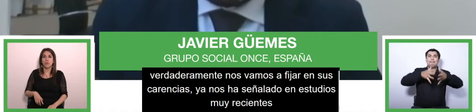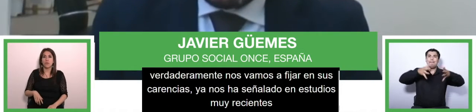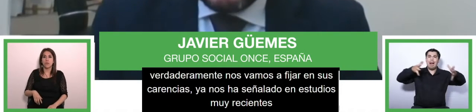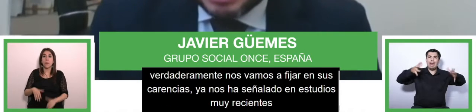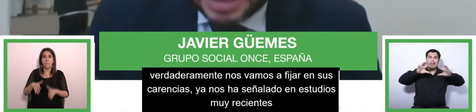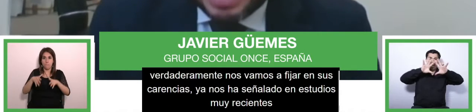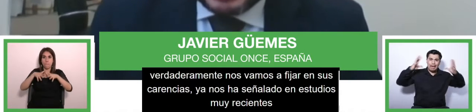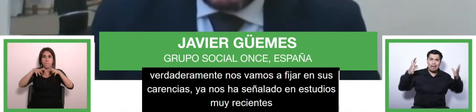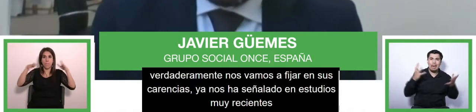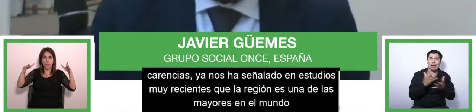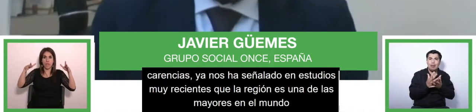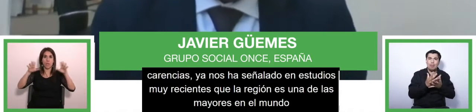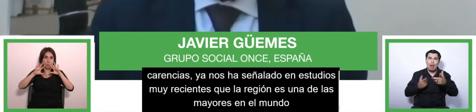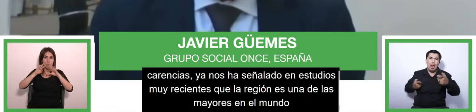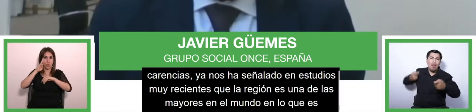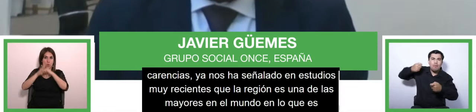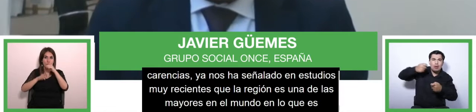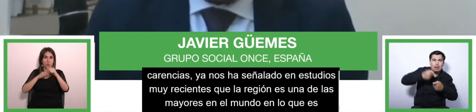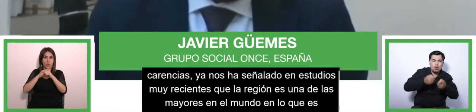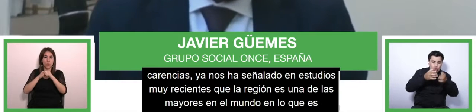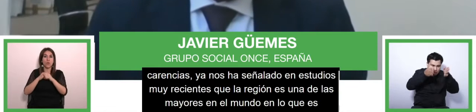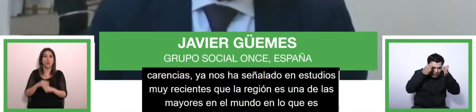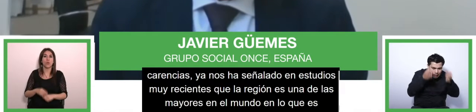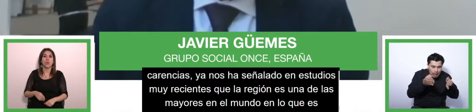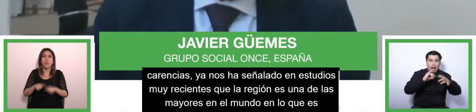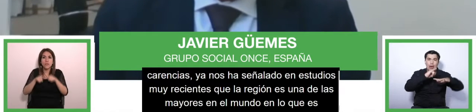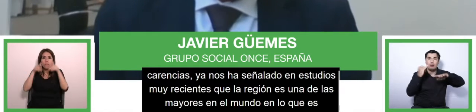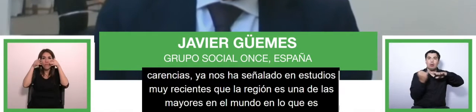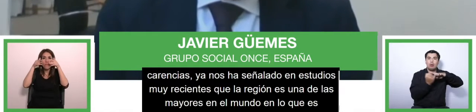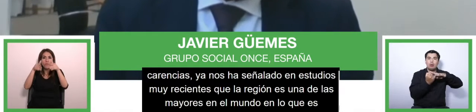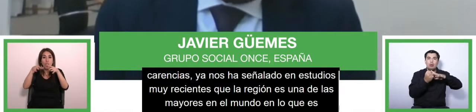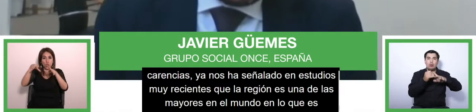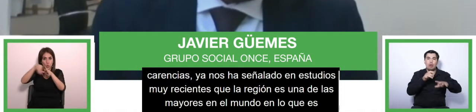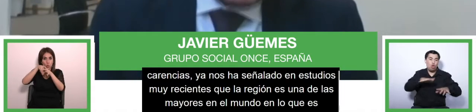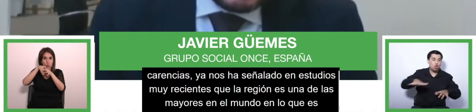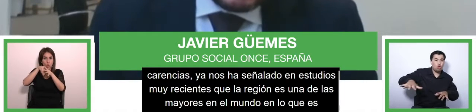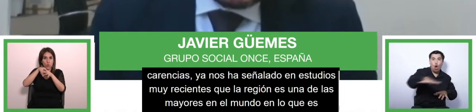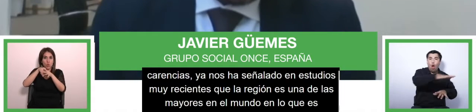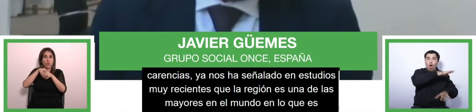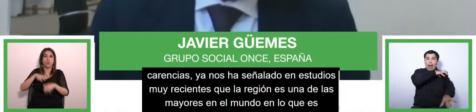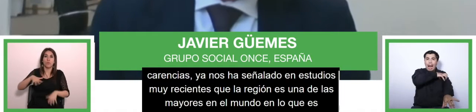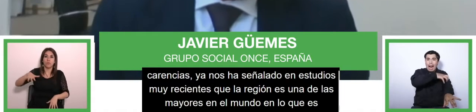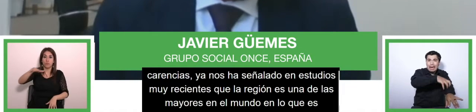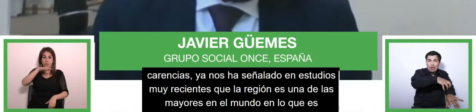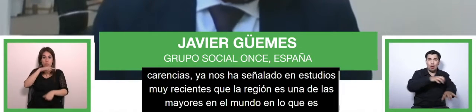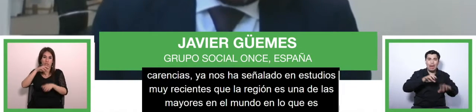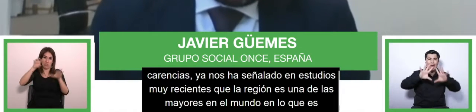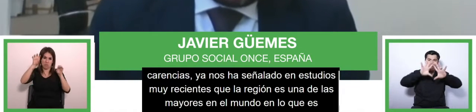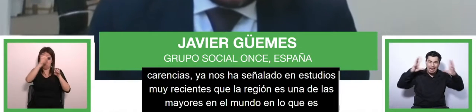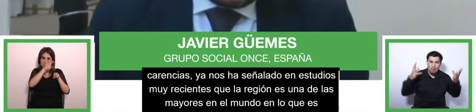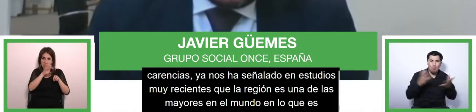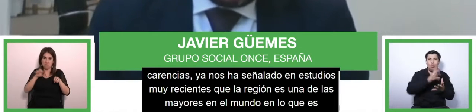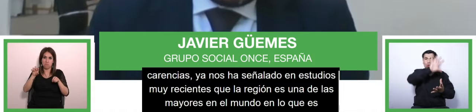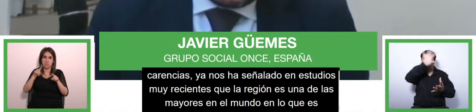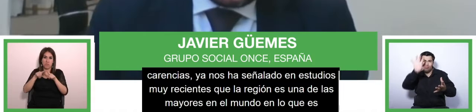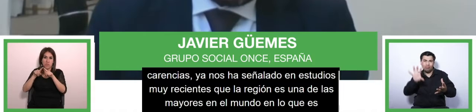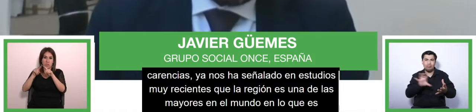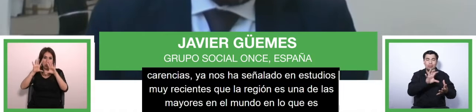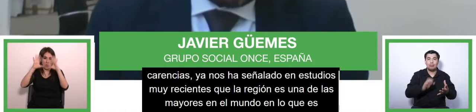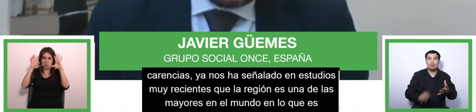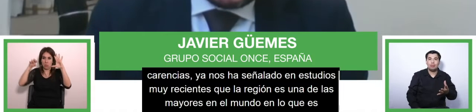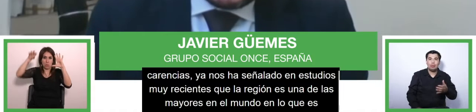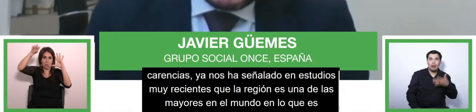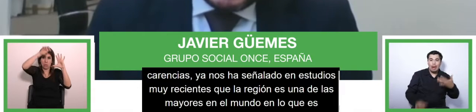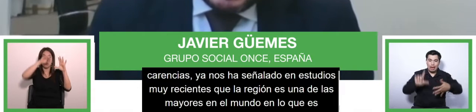la financiación centrada en la inclusión. No todas las regiones en el mundo dedican tanto como dedica la